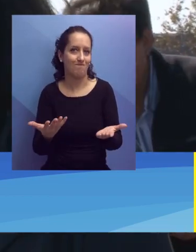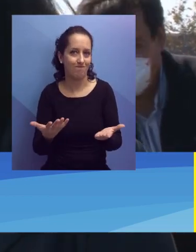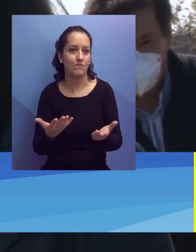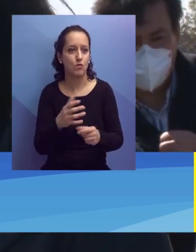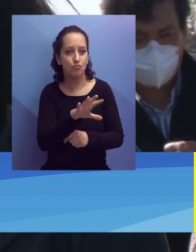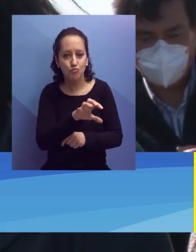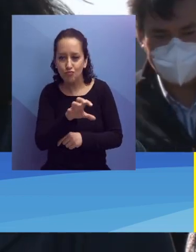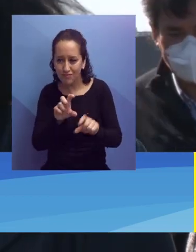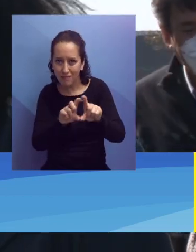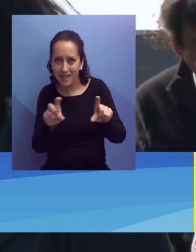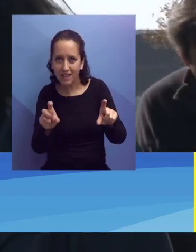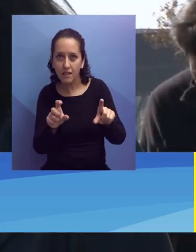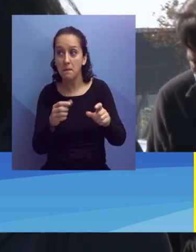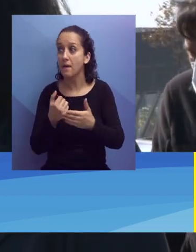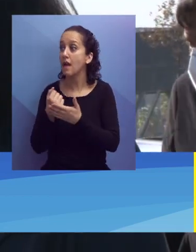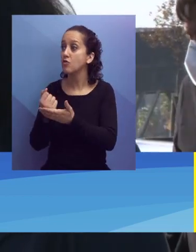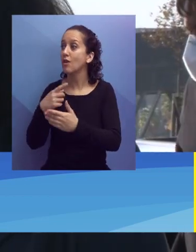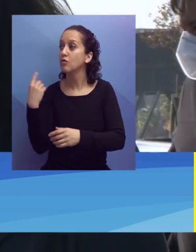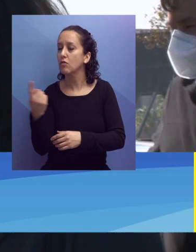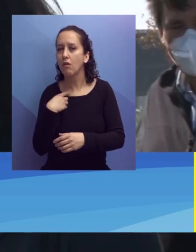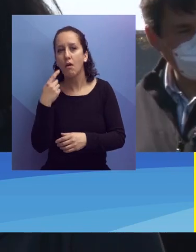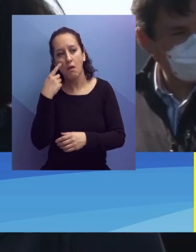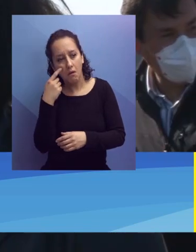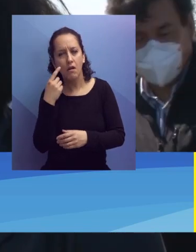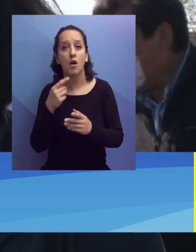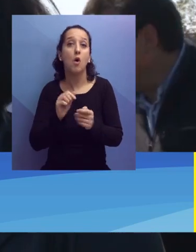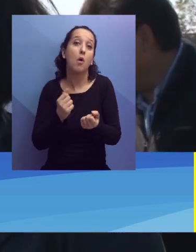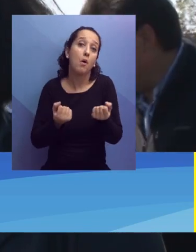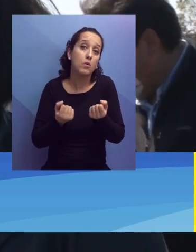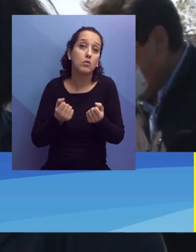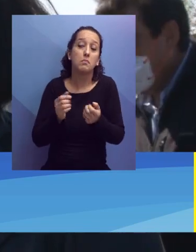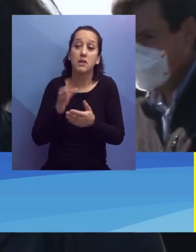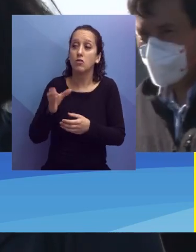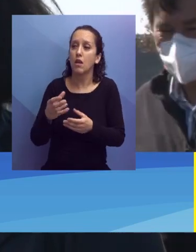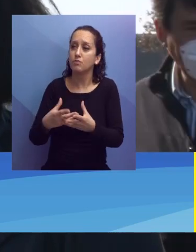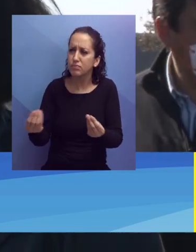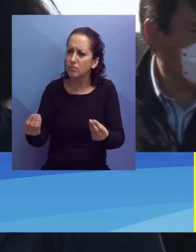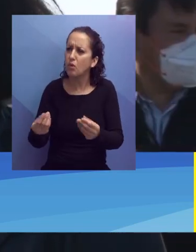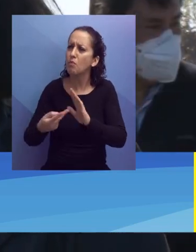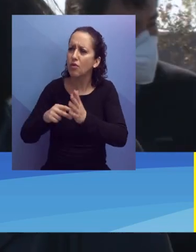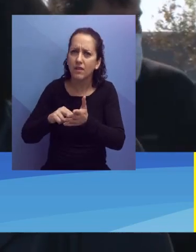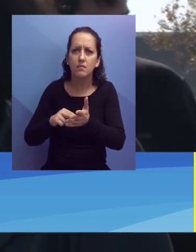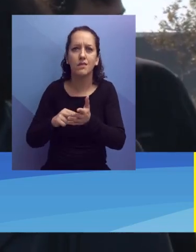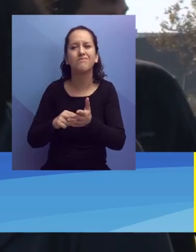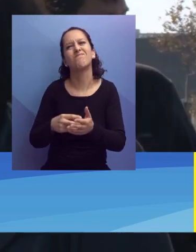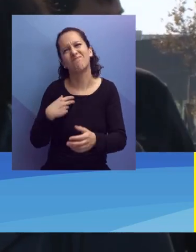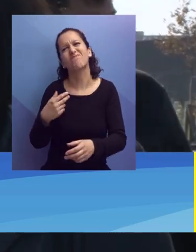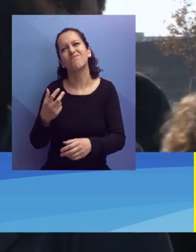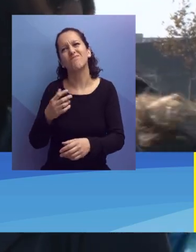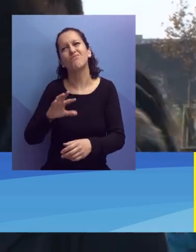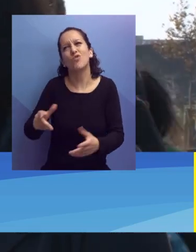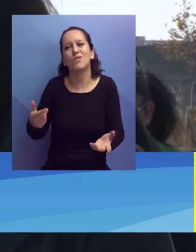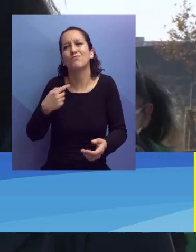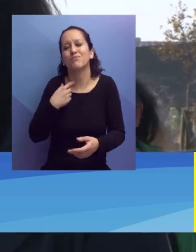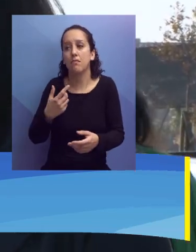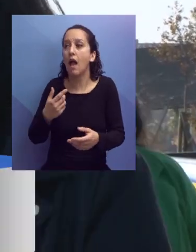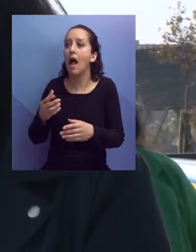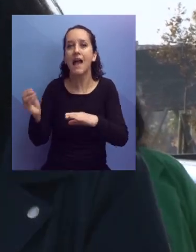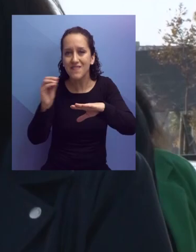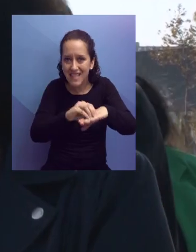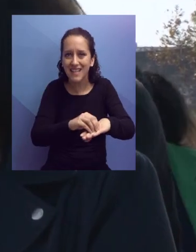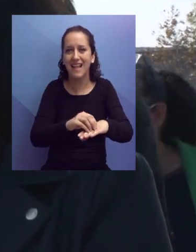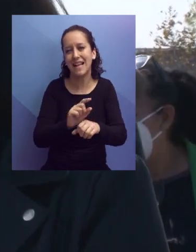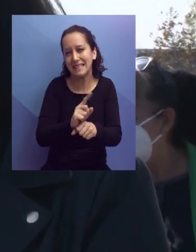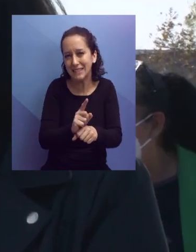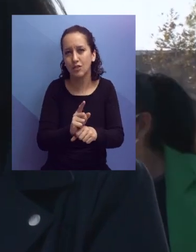bastante, y sobre todo la ayuda de los vecinos. Cuando a ellos se les desaparezca su auto o tengan algún conflicto de robo, poder